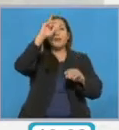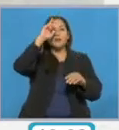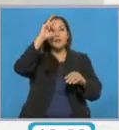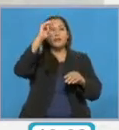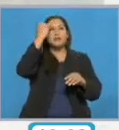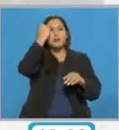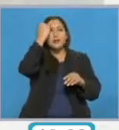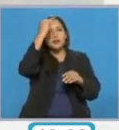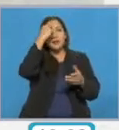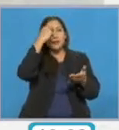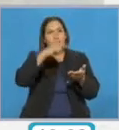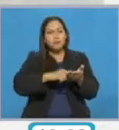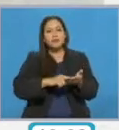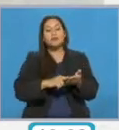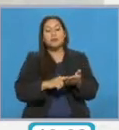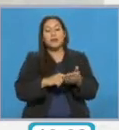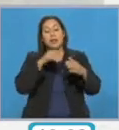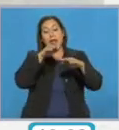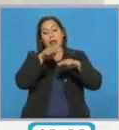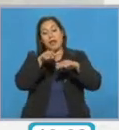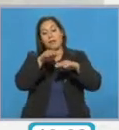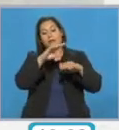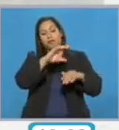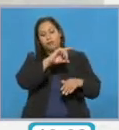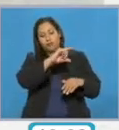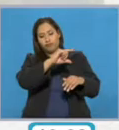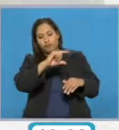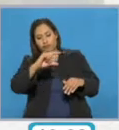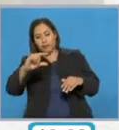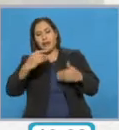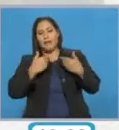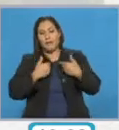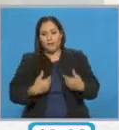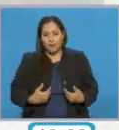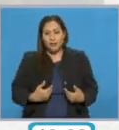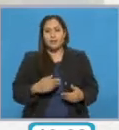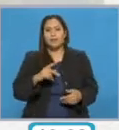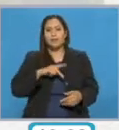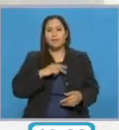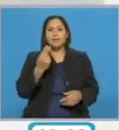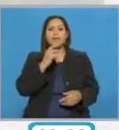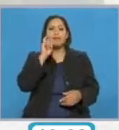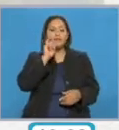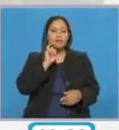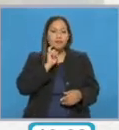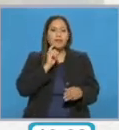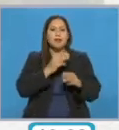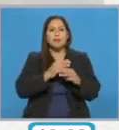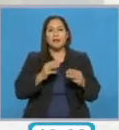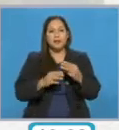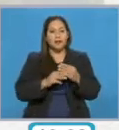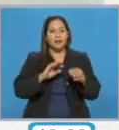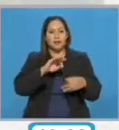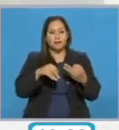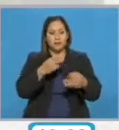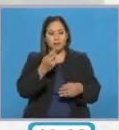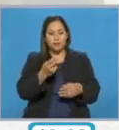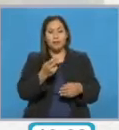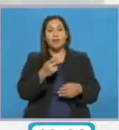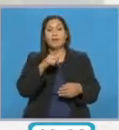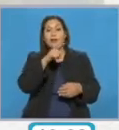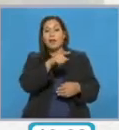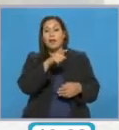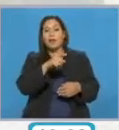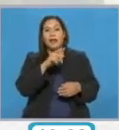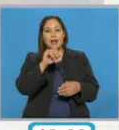creencias, y la parte hacia abajo tiene que ver con la parte física, las necesidades sexuales, materiales y todo este tipo. Él se mantiene